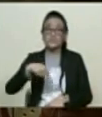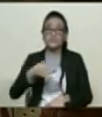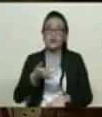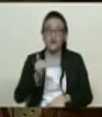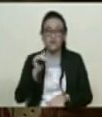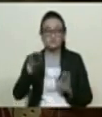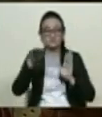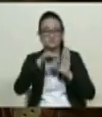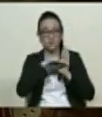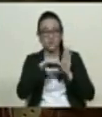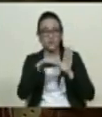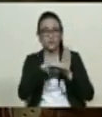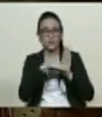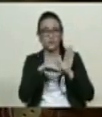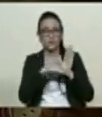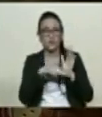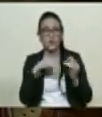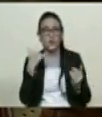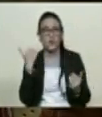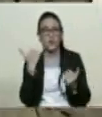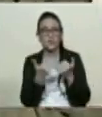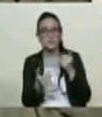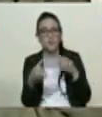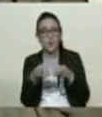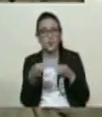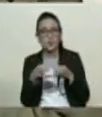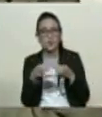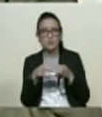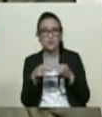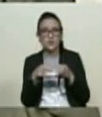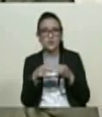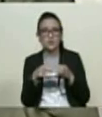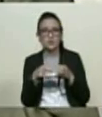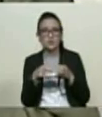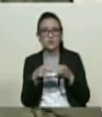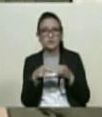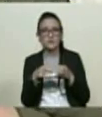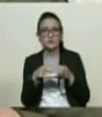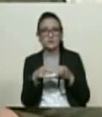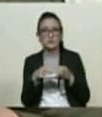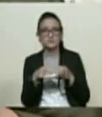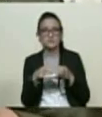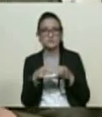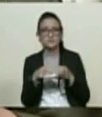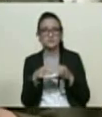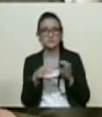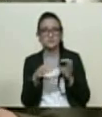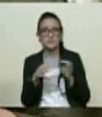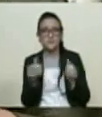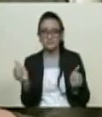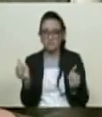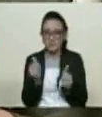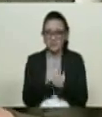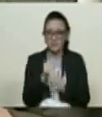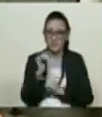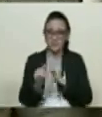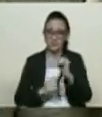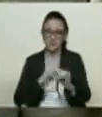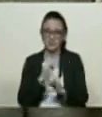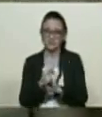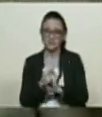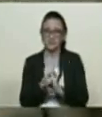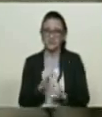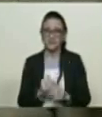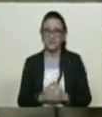las garantías, la última grupo de garantías, que son el de la acompañamiento internacional.